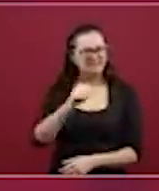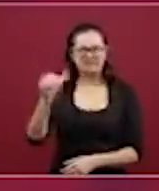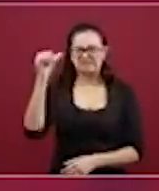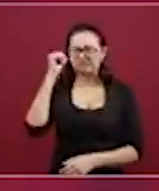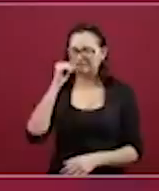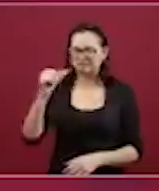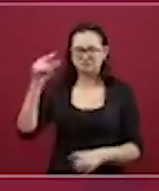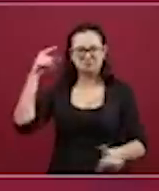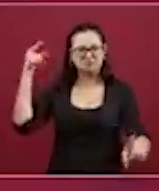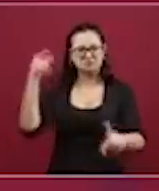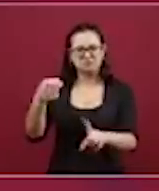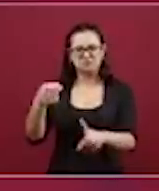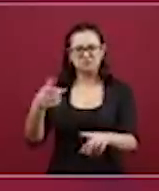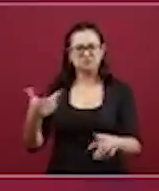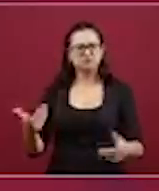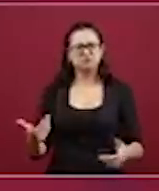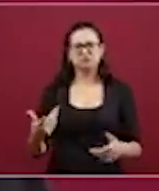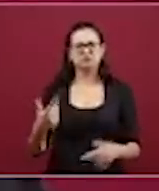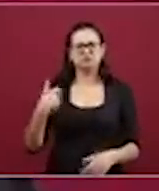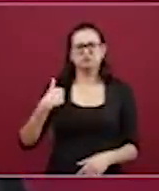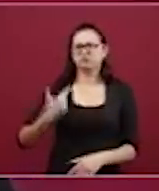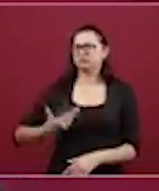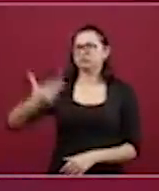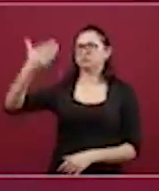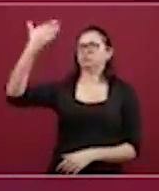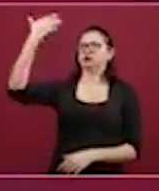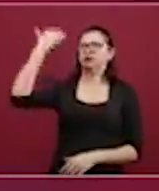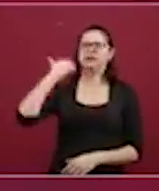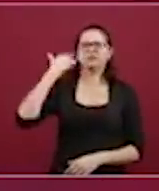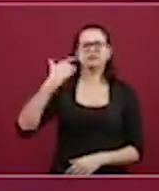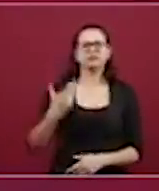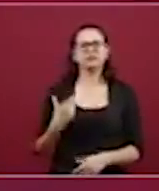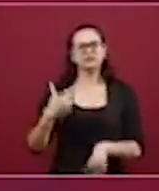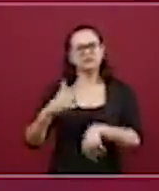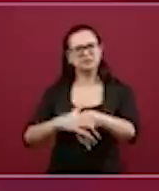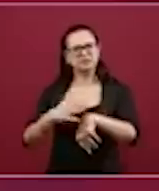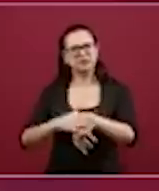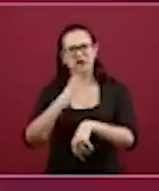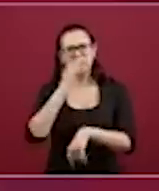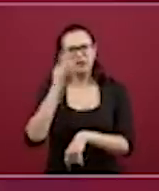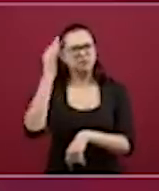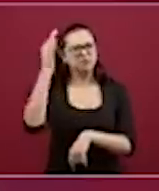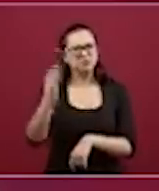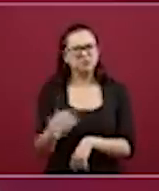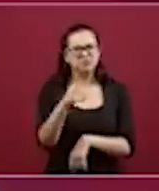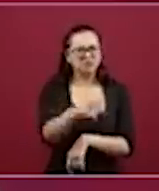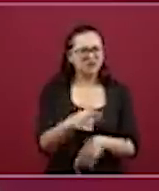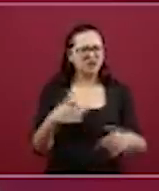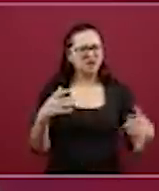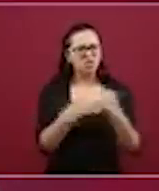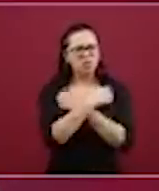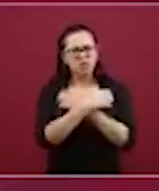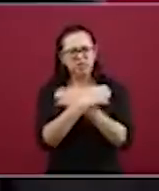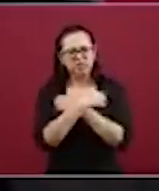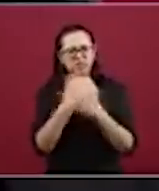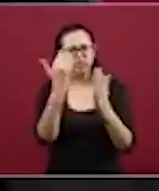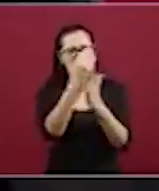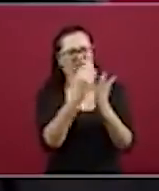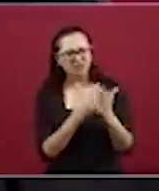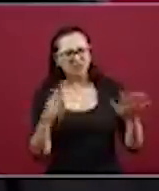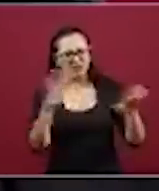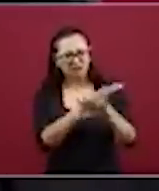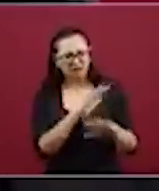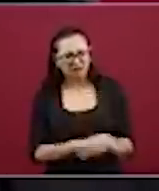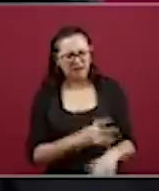que no estaba de acuerdo con la mal llamada reforma educativa. Lo